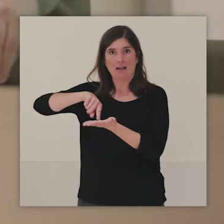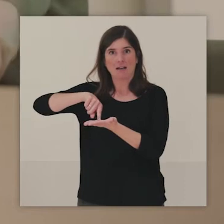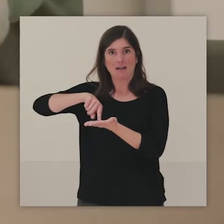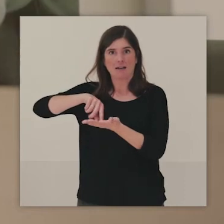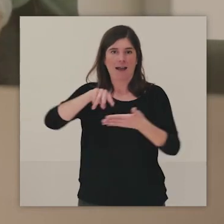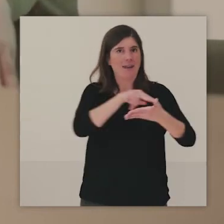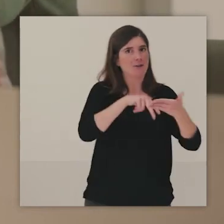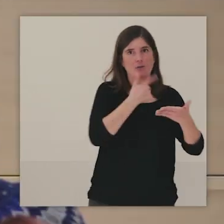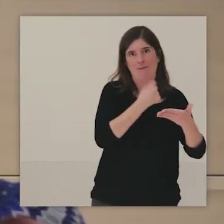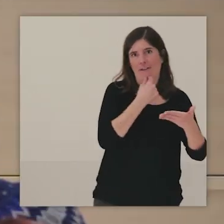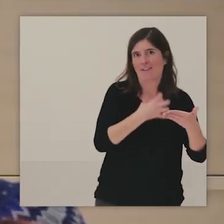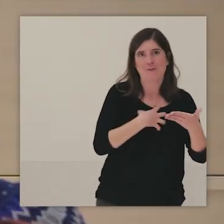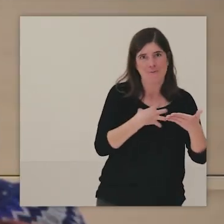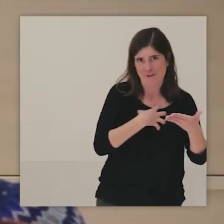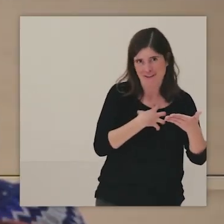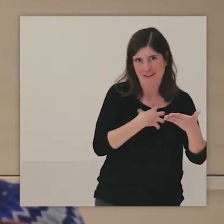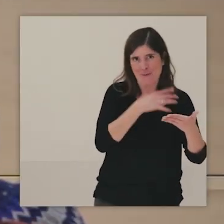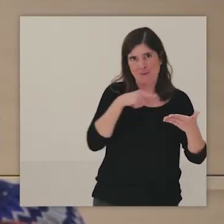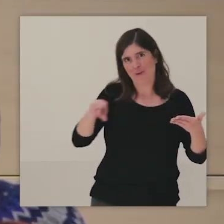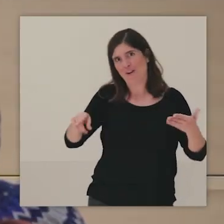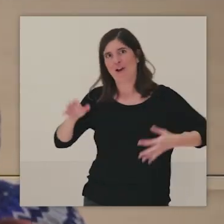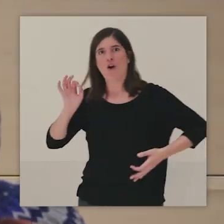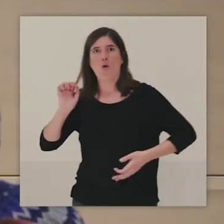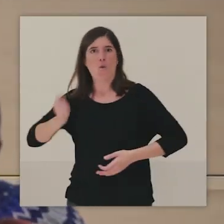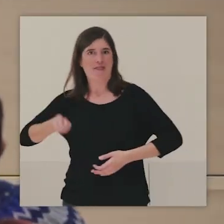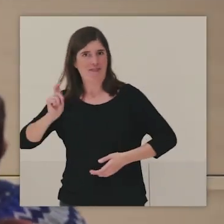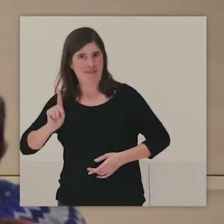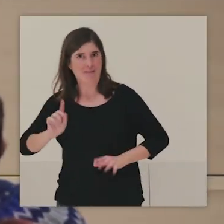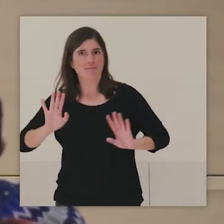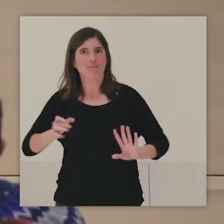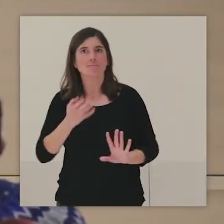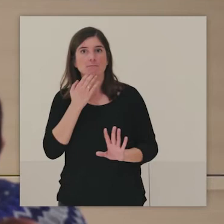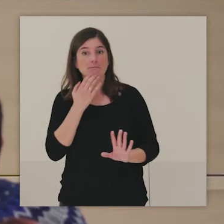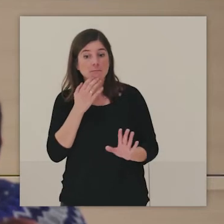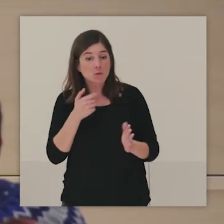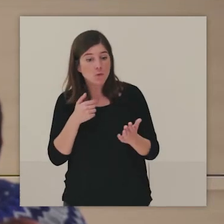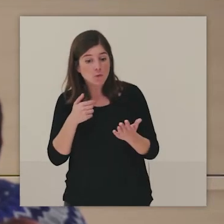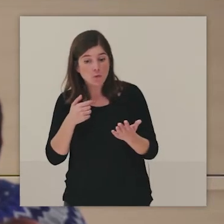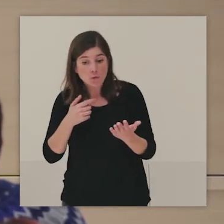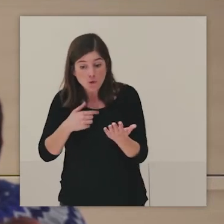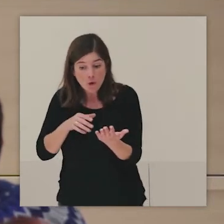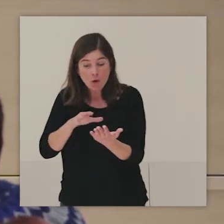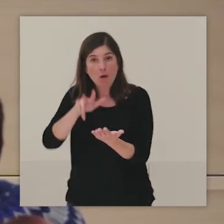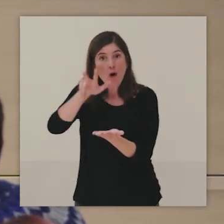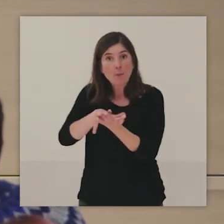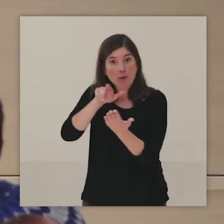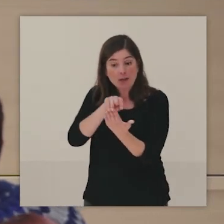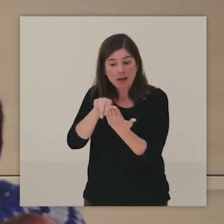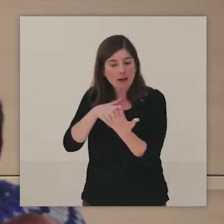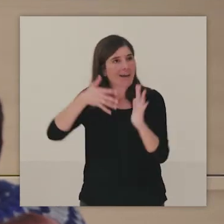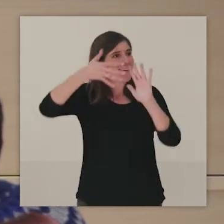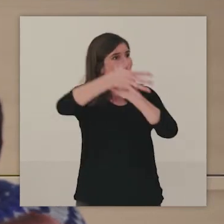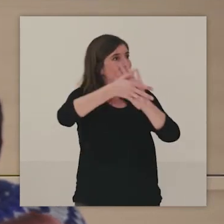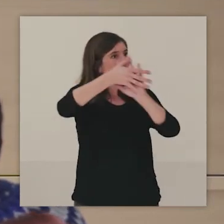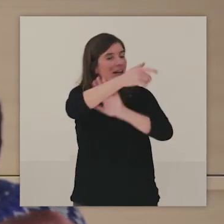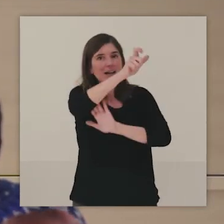podría aceptarse por el sistema judicial, pero si yo en un momento dado explico los elementos esenciales para que se comprenda, estaría habilitando a la persona